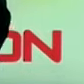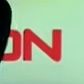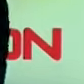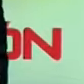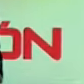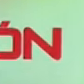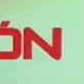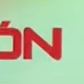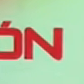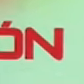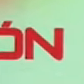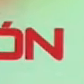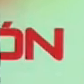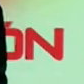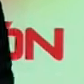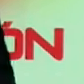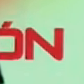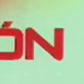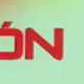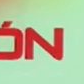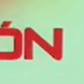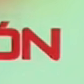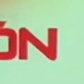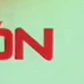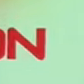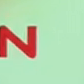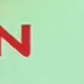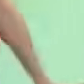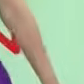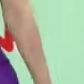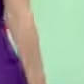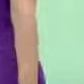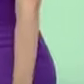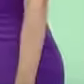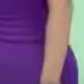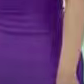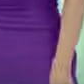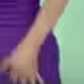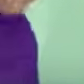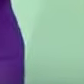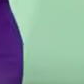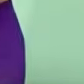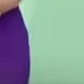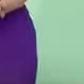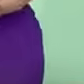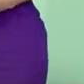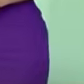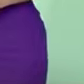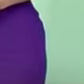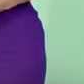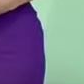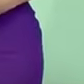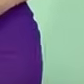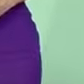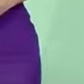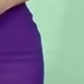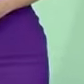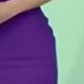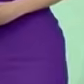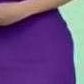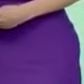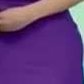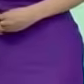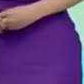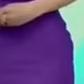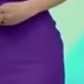veo, no lo veo de. Pásate. Paso. Yo me paso por aquí, por adelante, me paso. Hay que. Total, está por terminar, dijeron. Hay que decir que es un baile muy